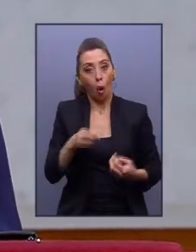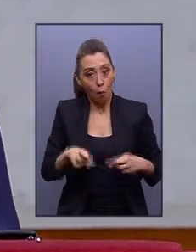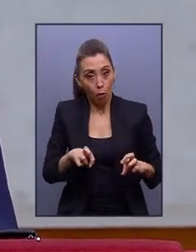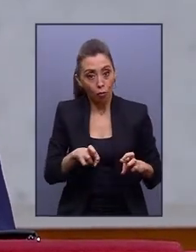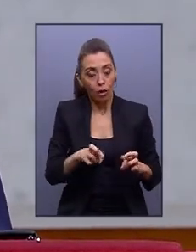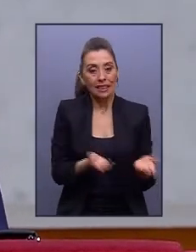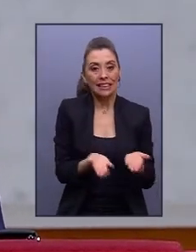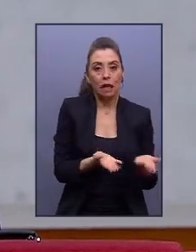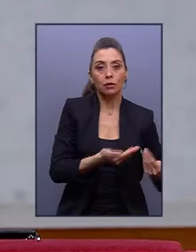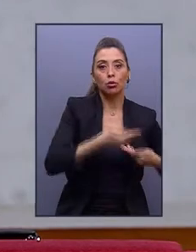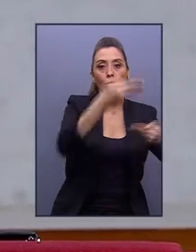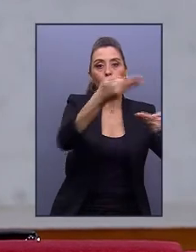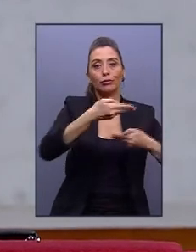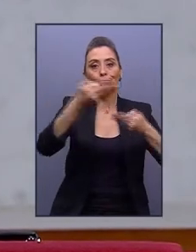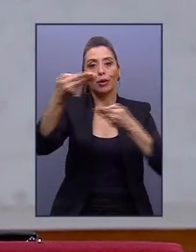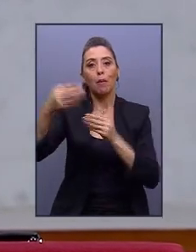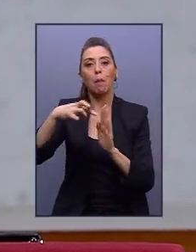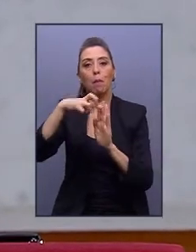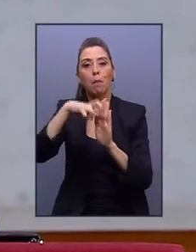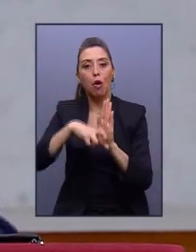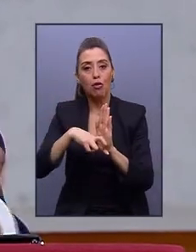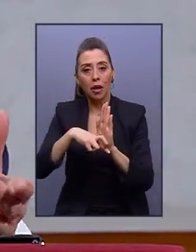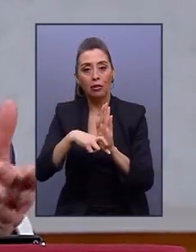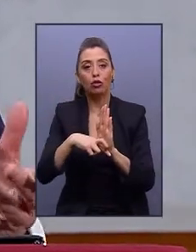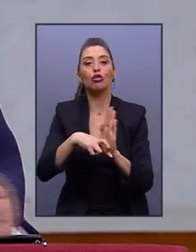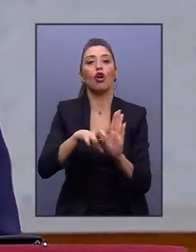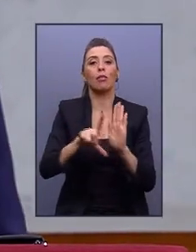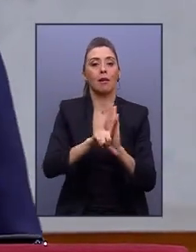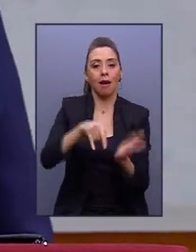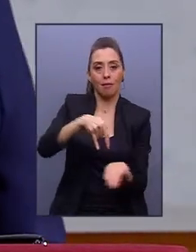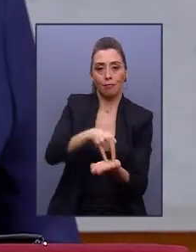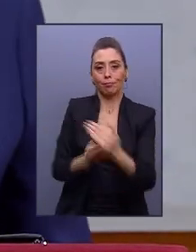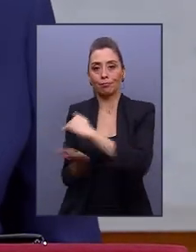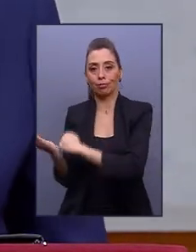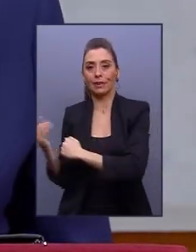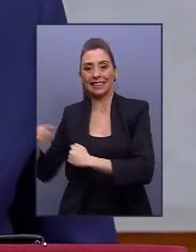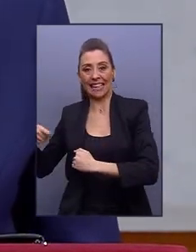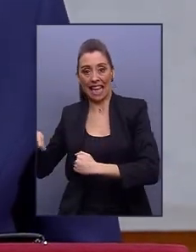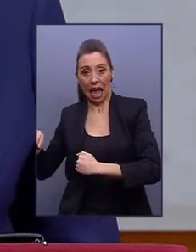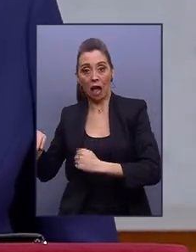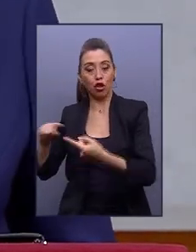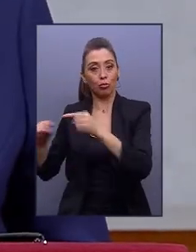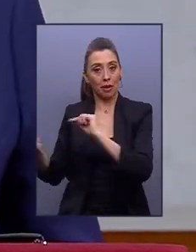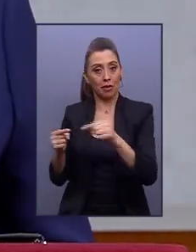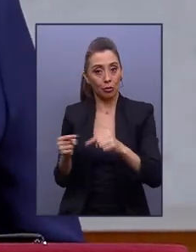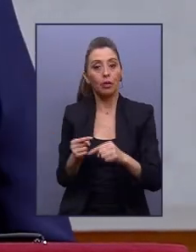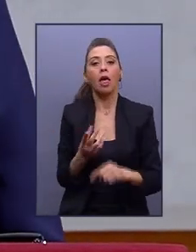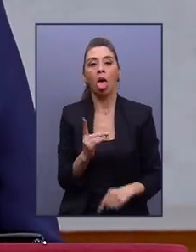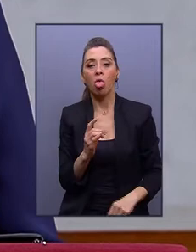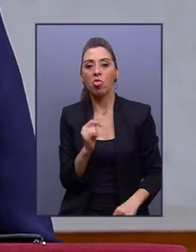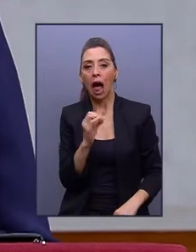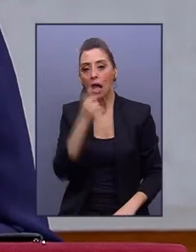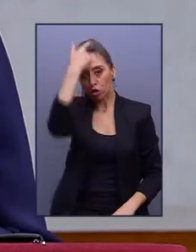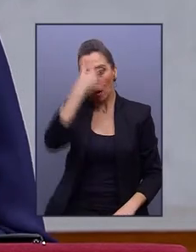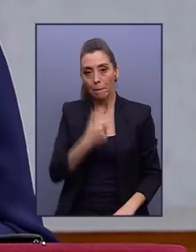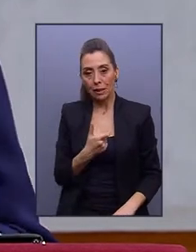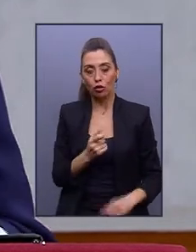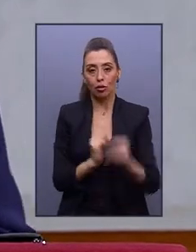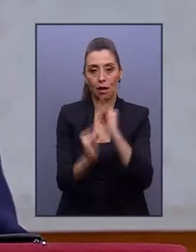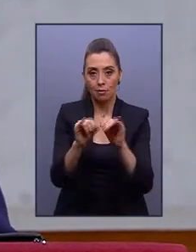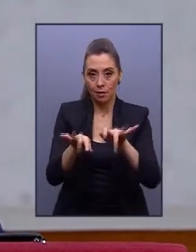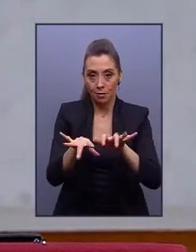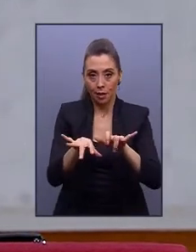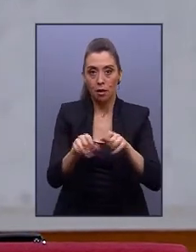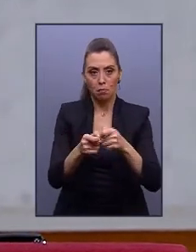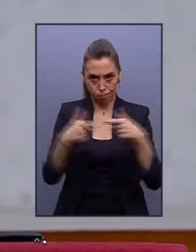de servicios. El proyecto de datos personales que se discute en el Senado permitirá que nuestra industria informática pueda desplegar todo